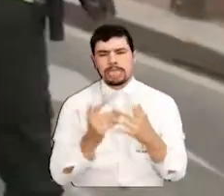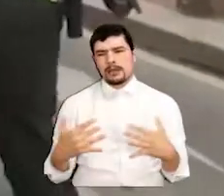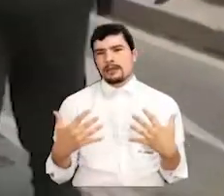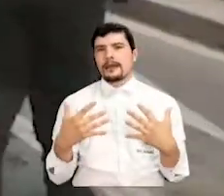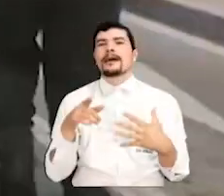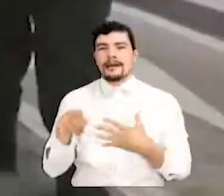calles